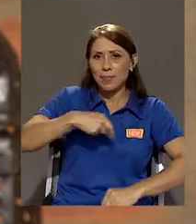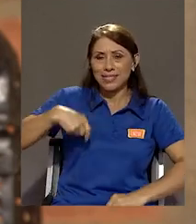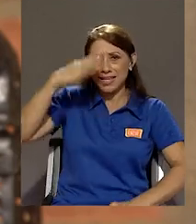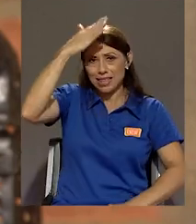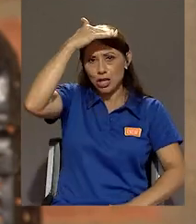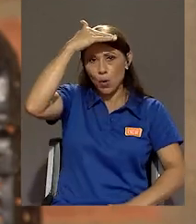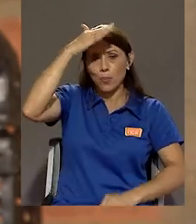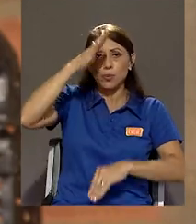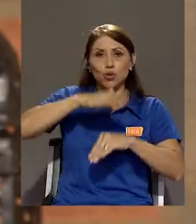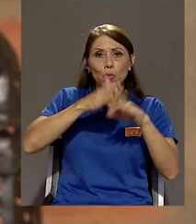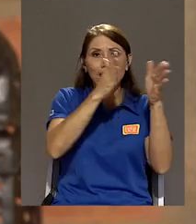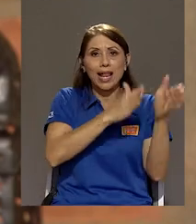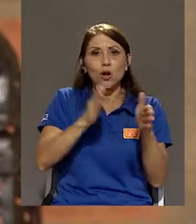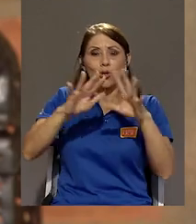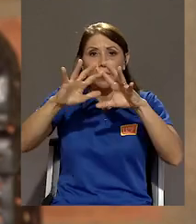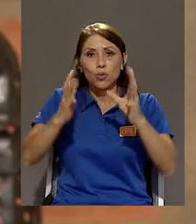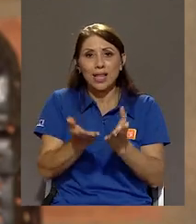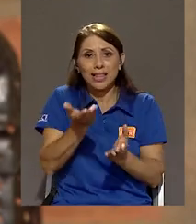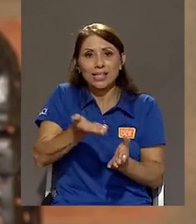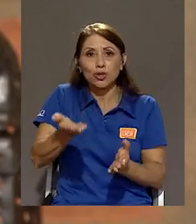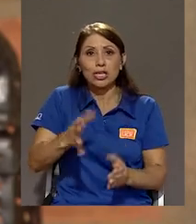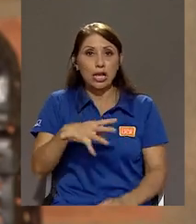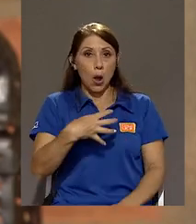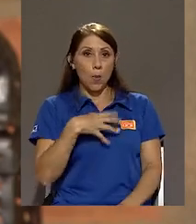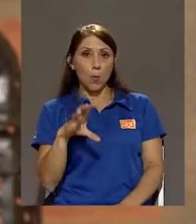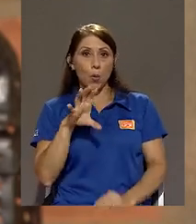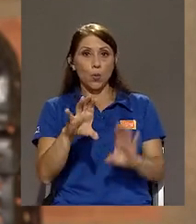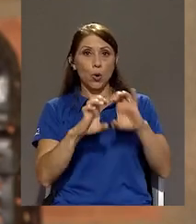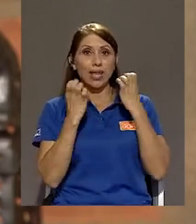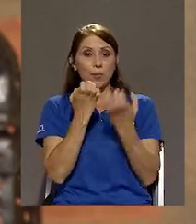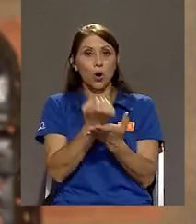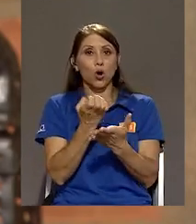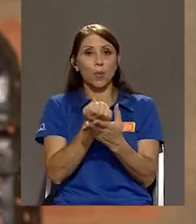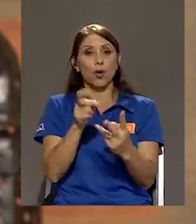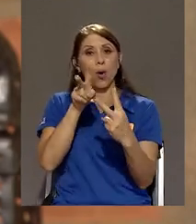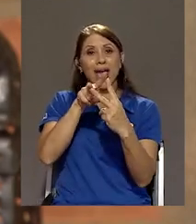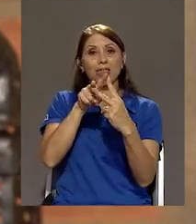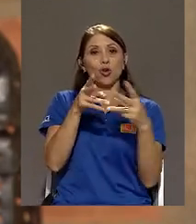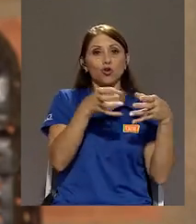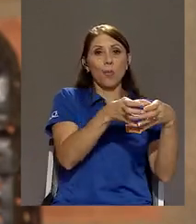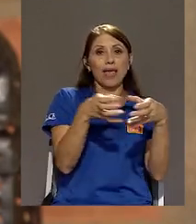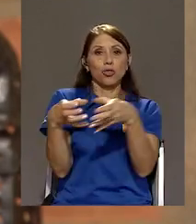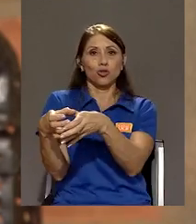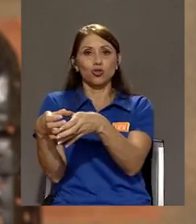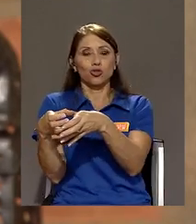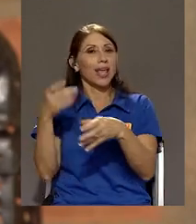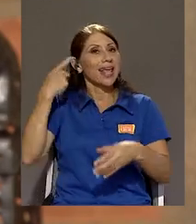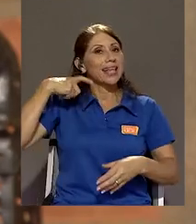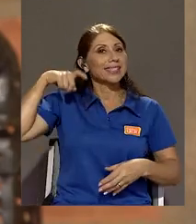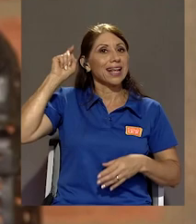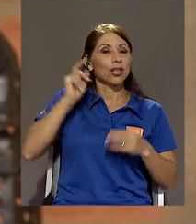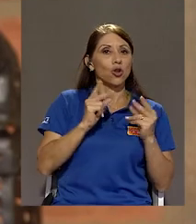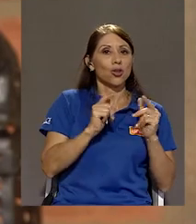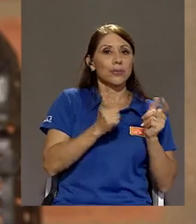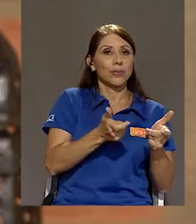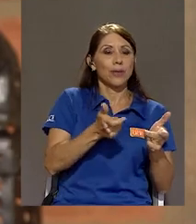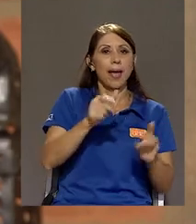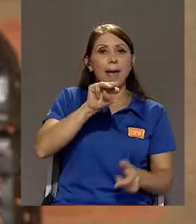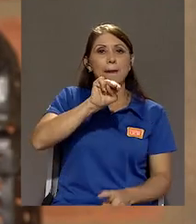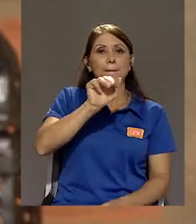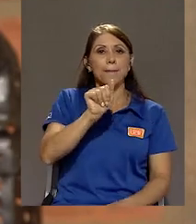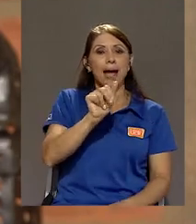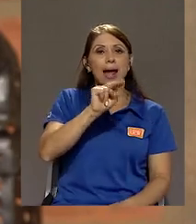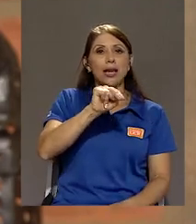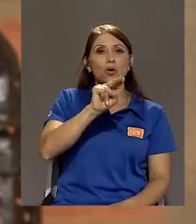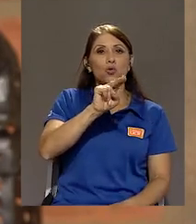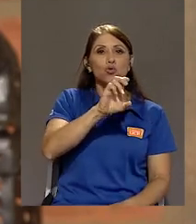mundial de las cosas, que dentro de su propio equipo económico hay dos bandos. El secretario del Tesoro, Mnuchin,